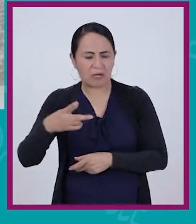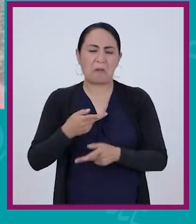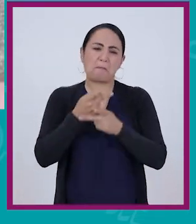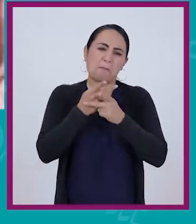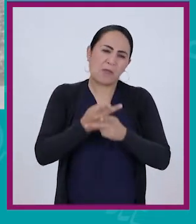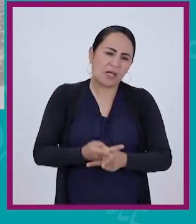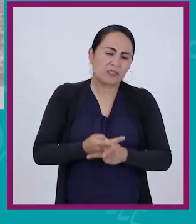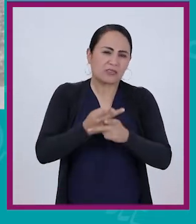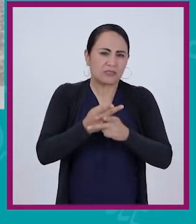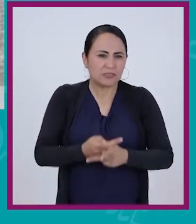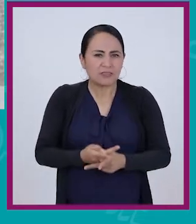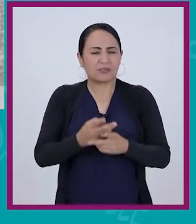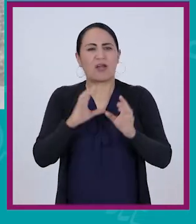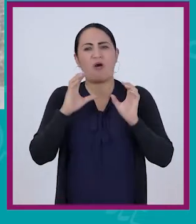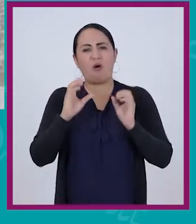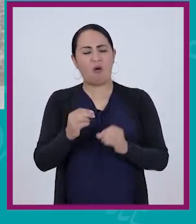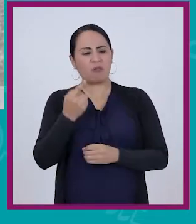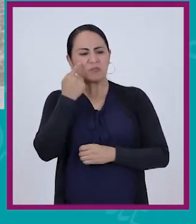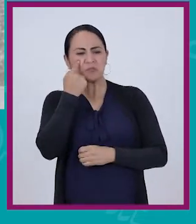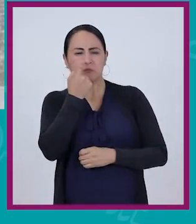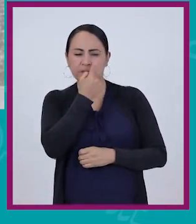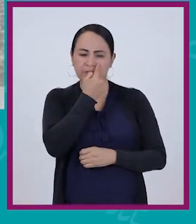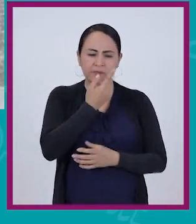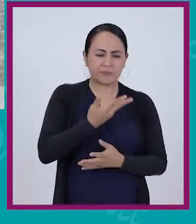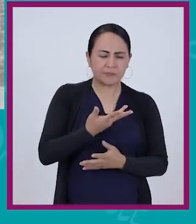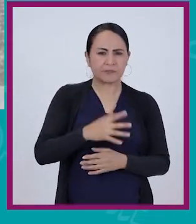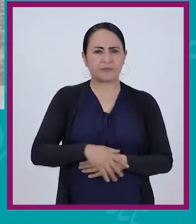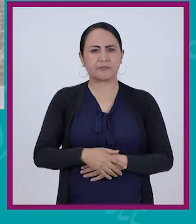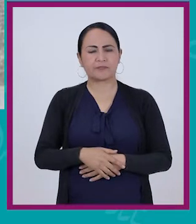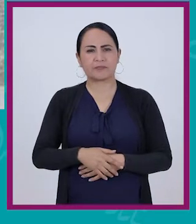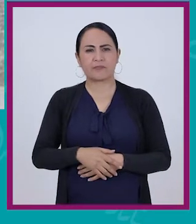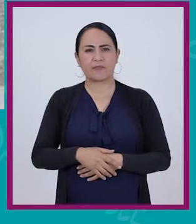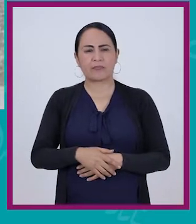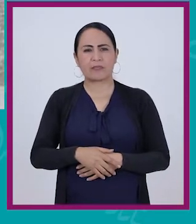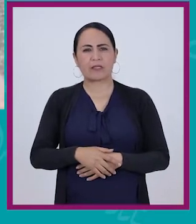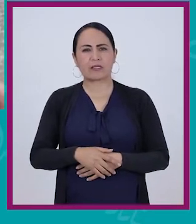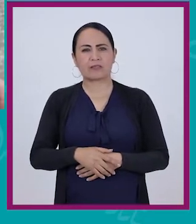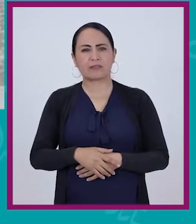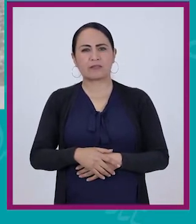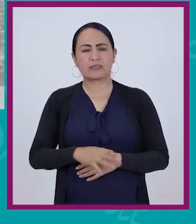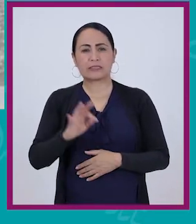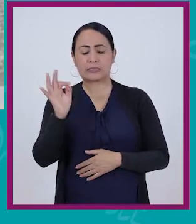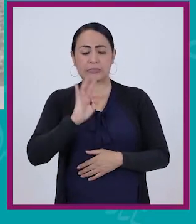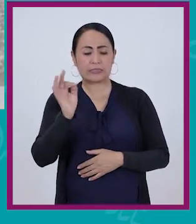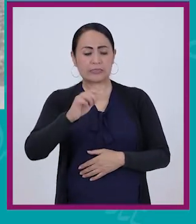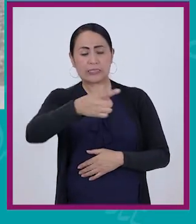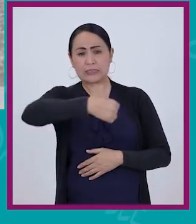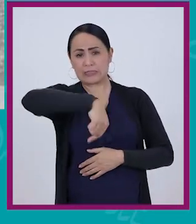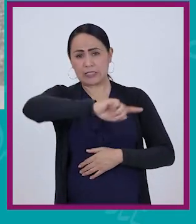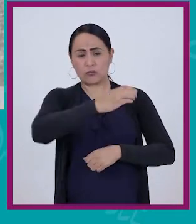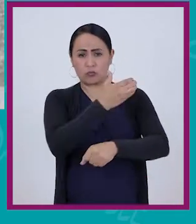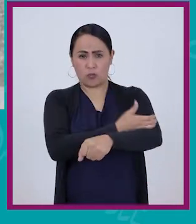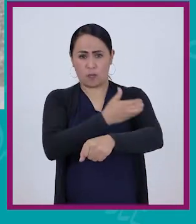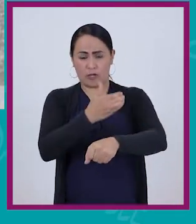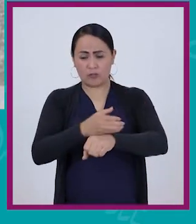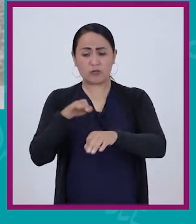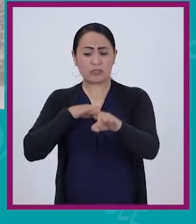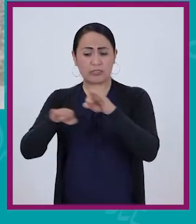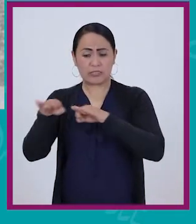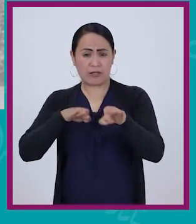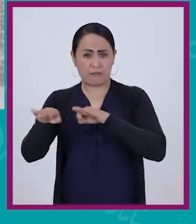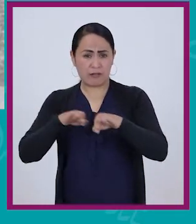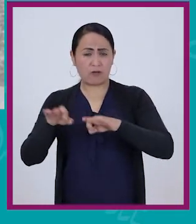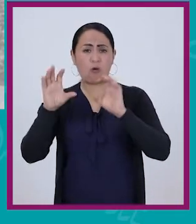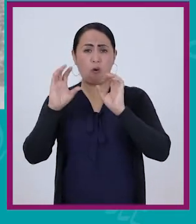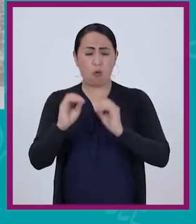disposición, tenemos más paciencia, tenemos más consideración a todo aquello que pudiera estarle ocurriendo a